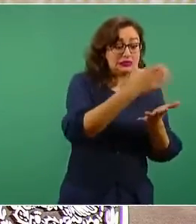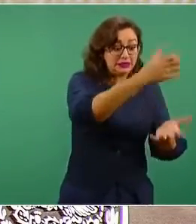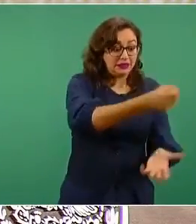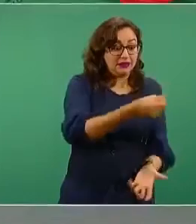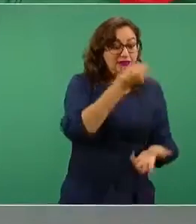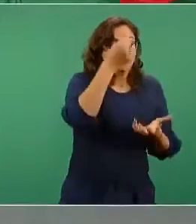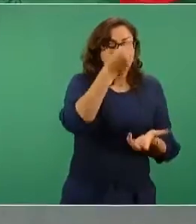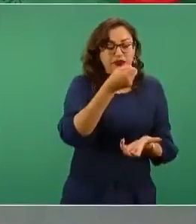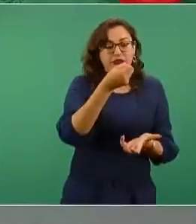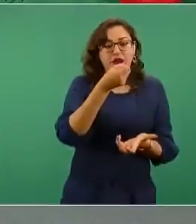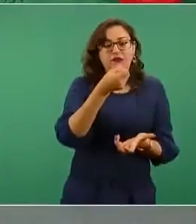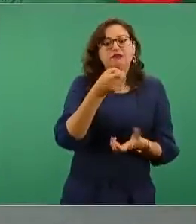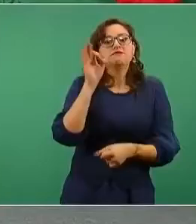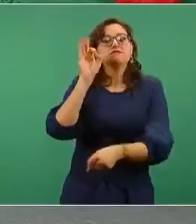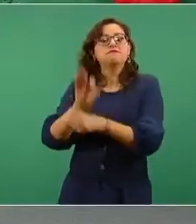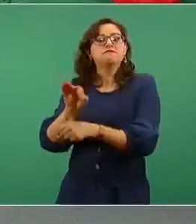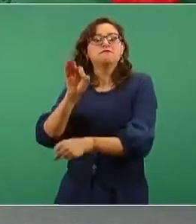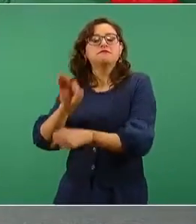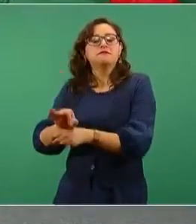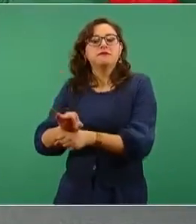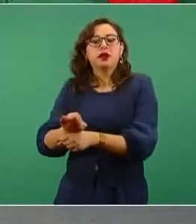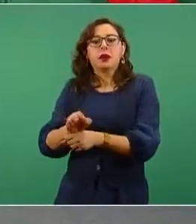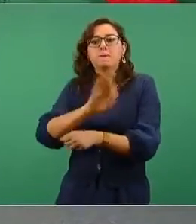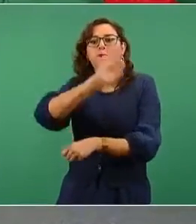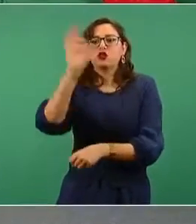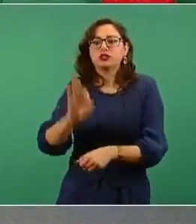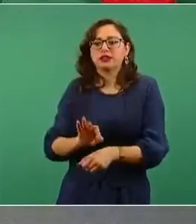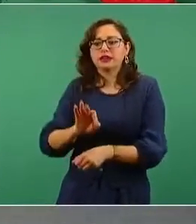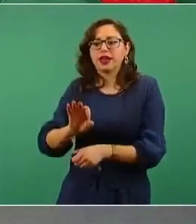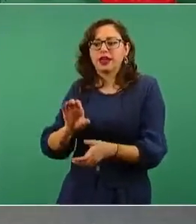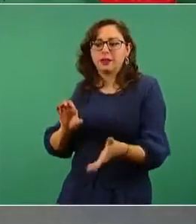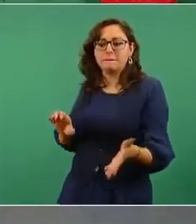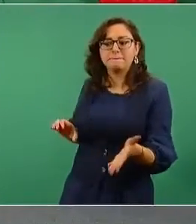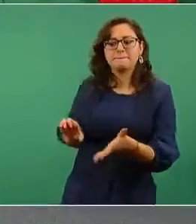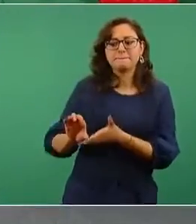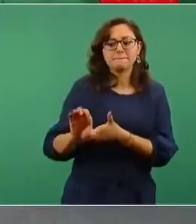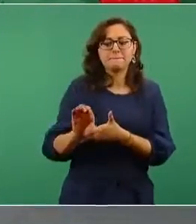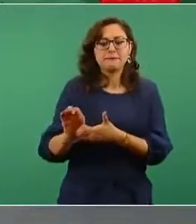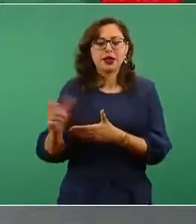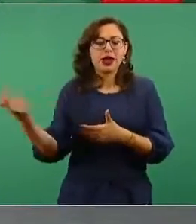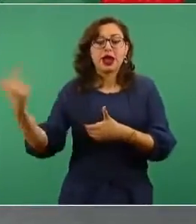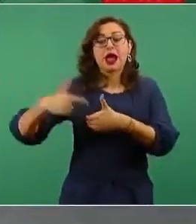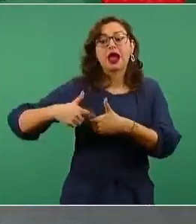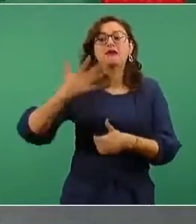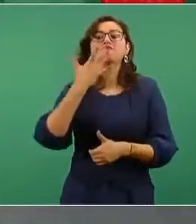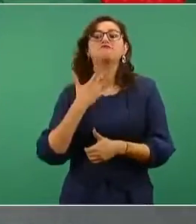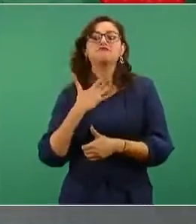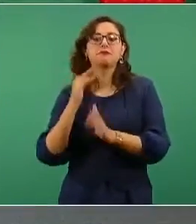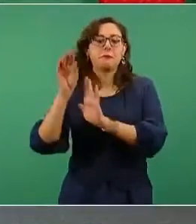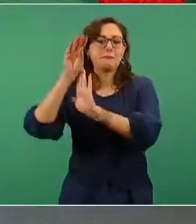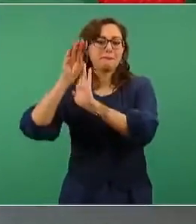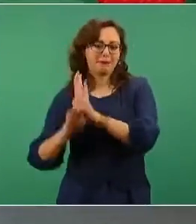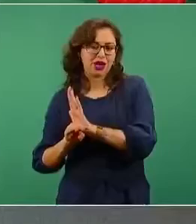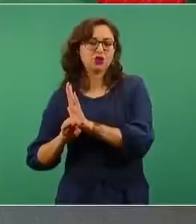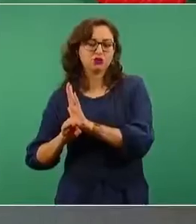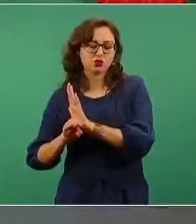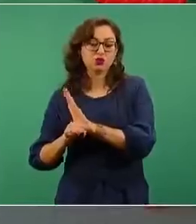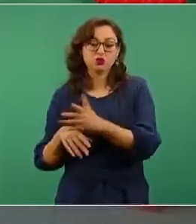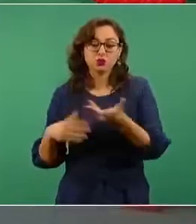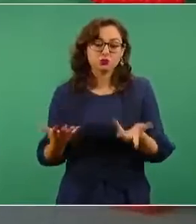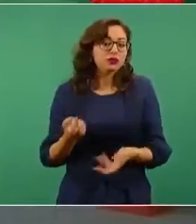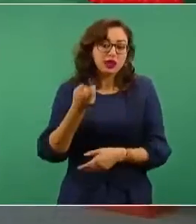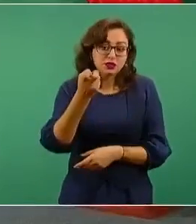mantenga, lo mismo el precio del diésel. Entonces, estos excedentes pues son para